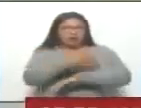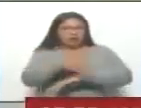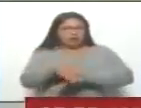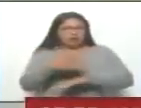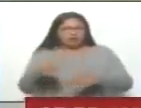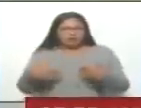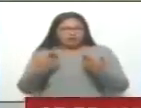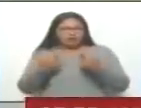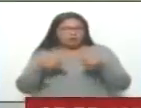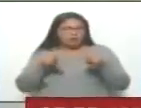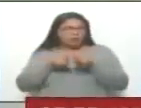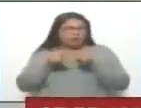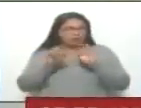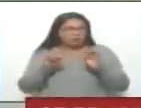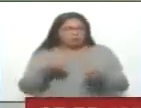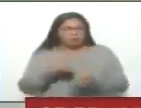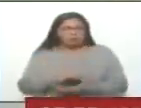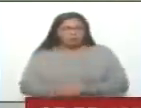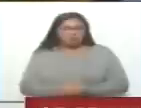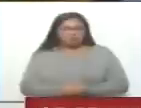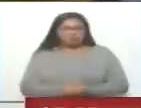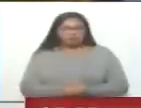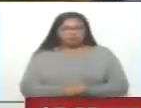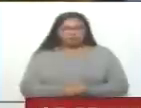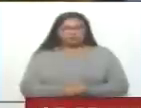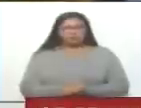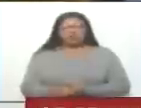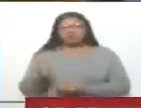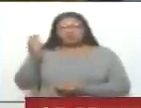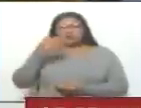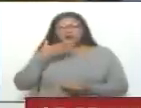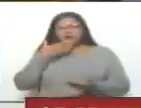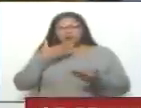darle un tratamiento. Así es. Diputado, gracias